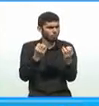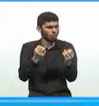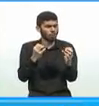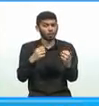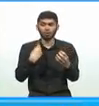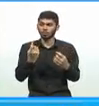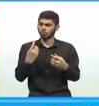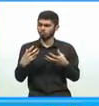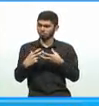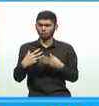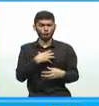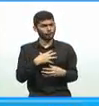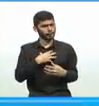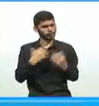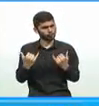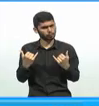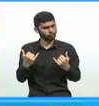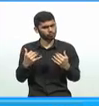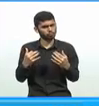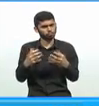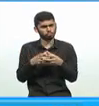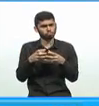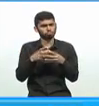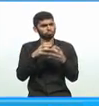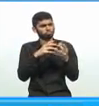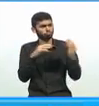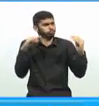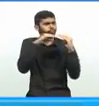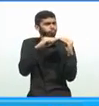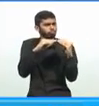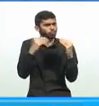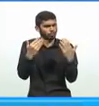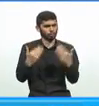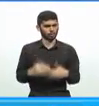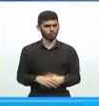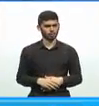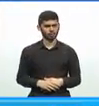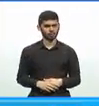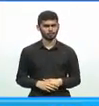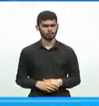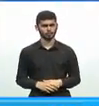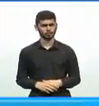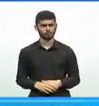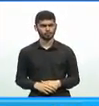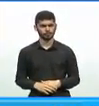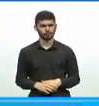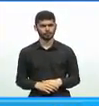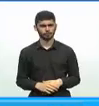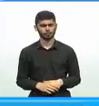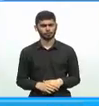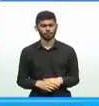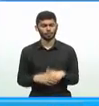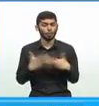lo que podemos hacer nosotros y y en pelearle Igual igual el el partido del fin de semana obviamente un partido eh